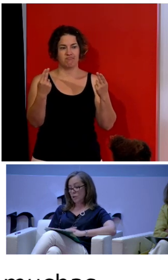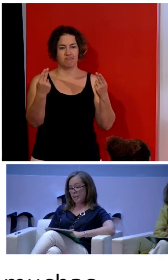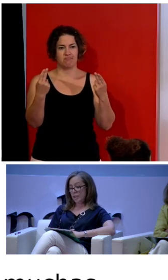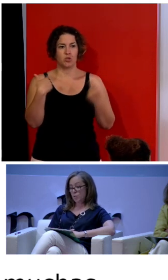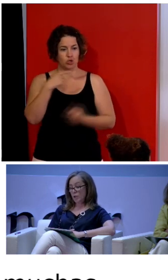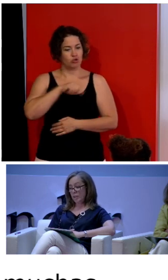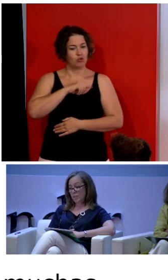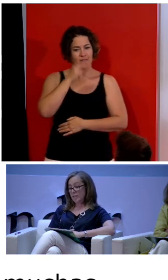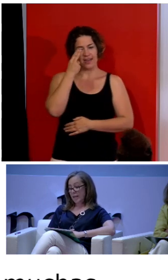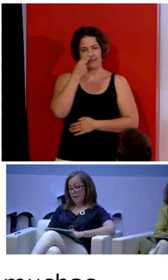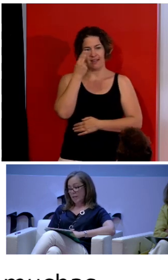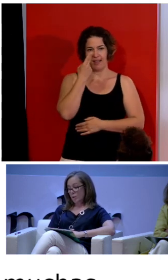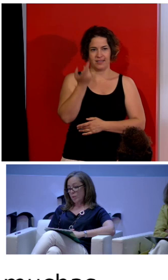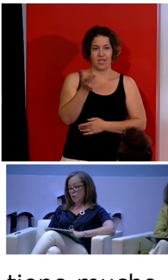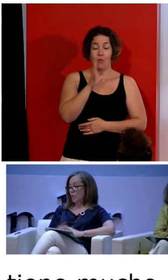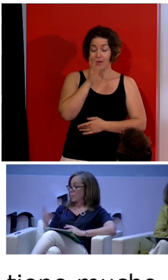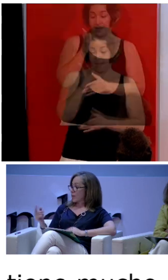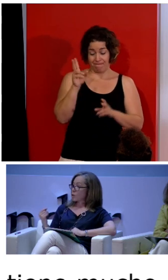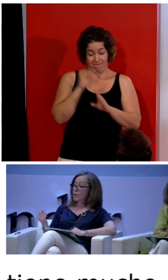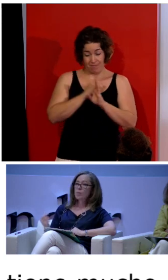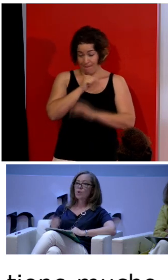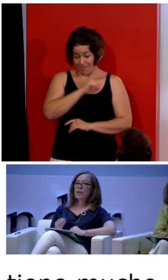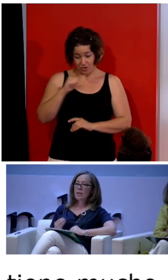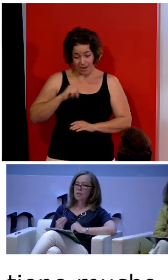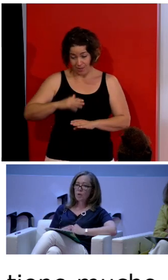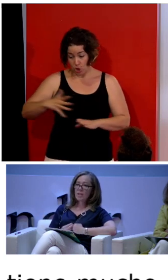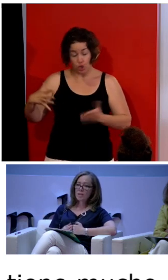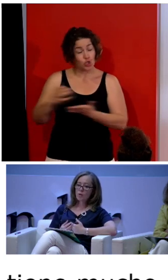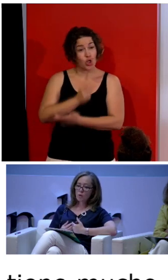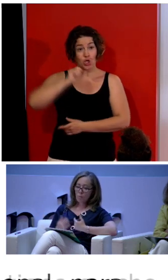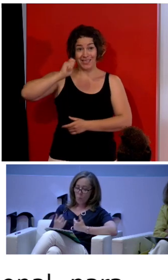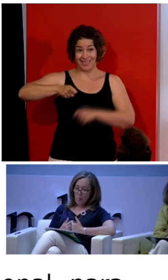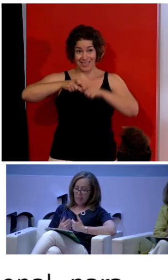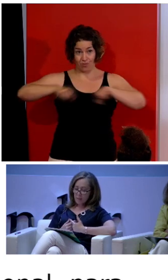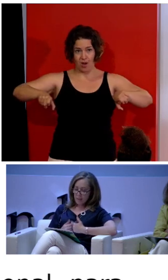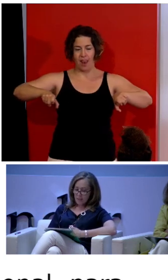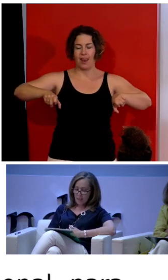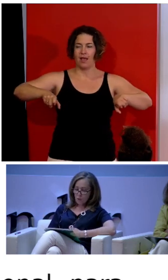mucho interés, porque además a nivel personal para todo el tribunal ha sido